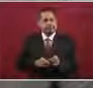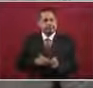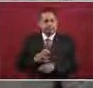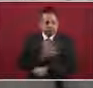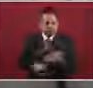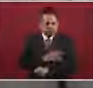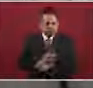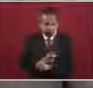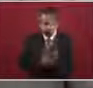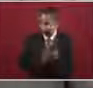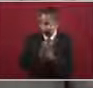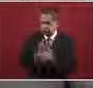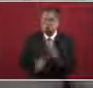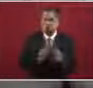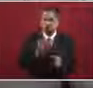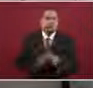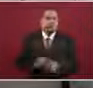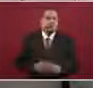integridad.